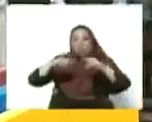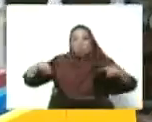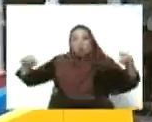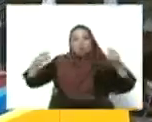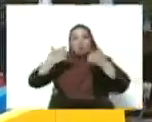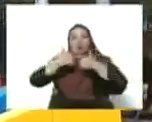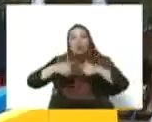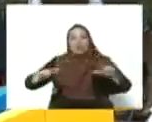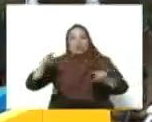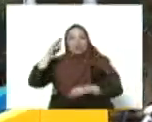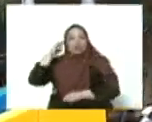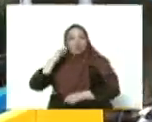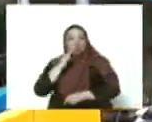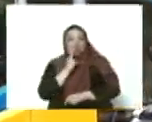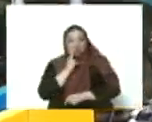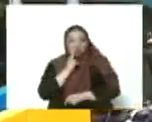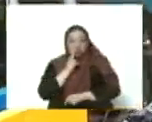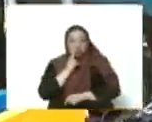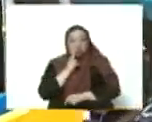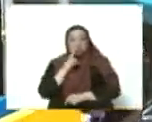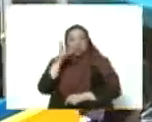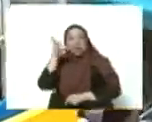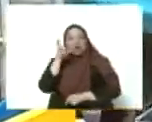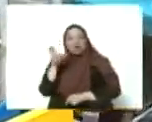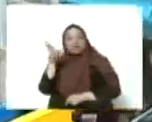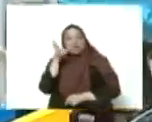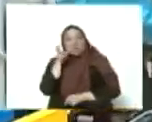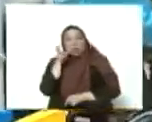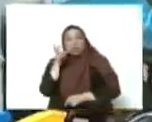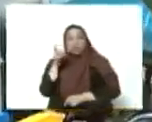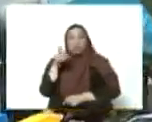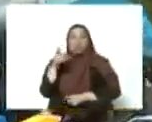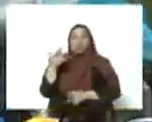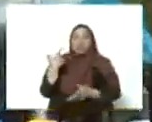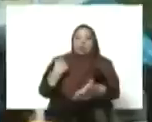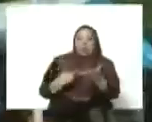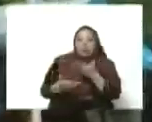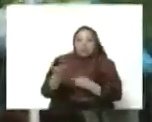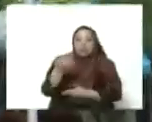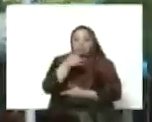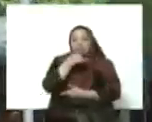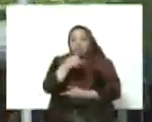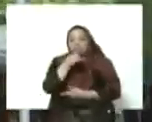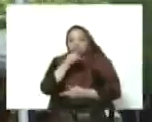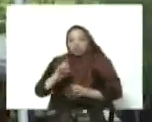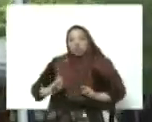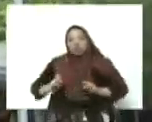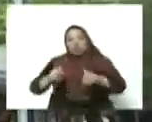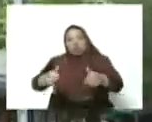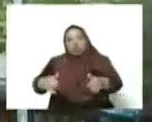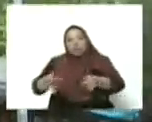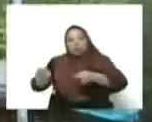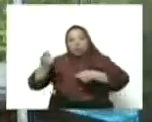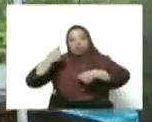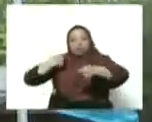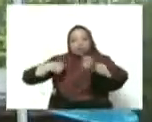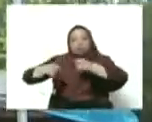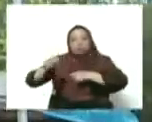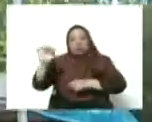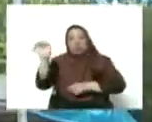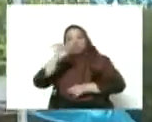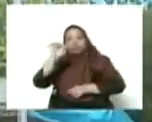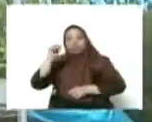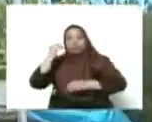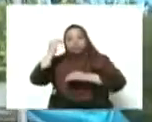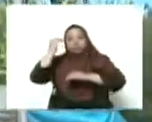Libertador Simón Bolívar. Escuchábamos palabras muy directas en relación a lo que significa el inicio del comercio a través del transporte